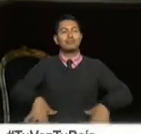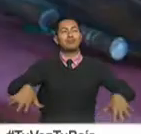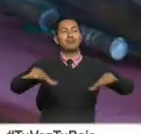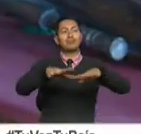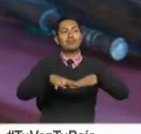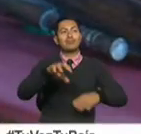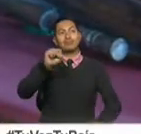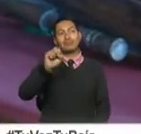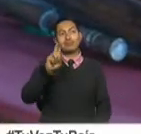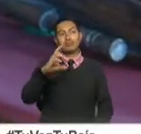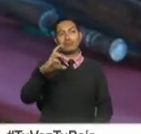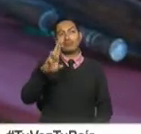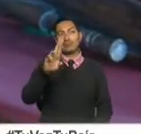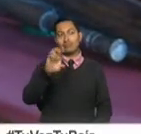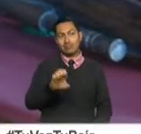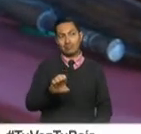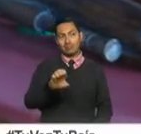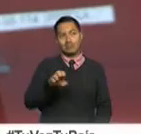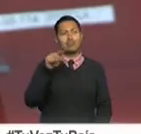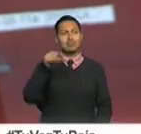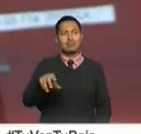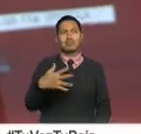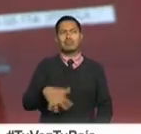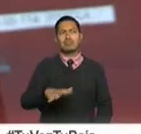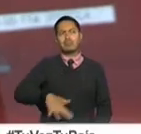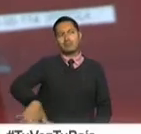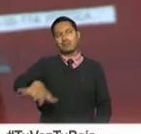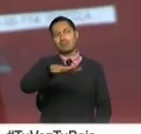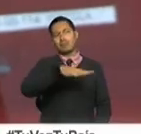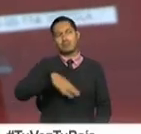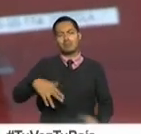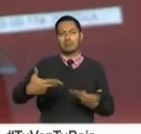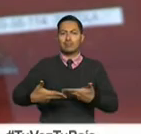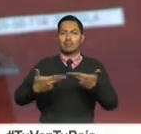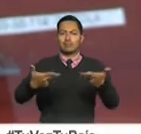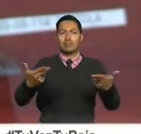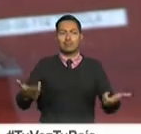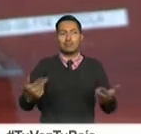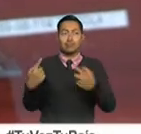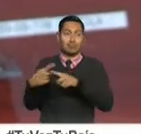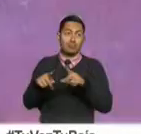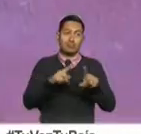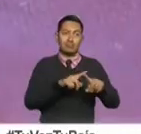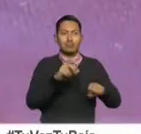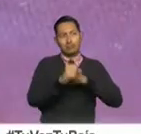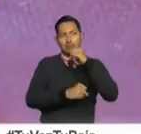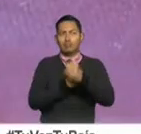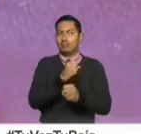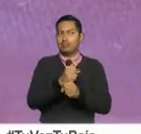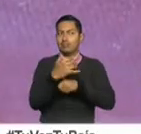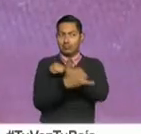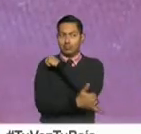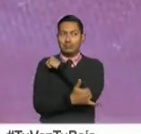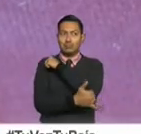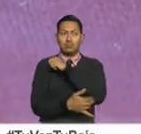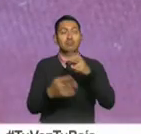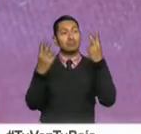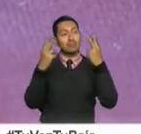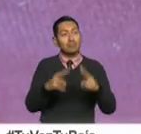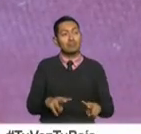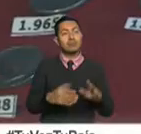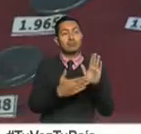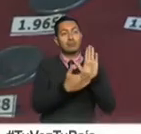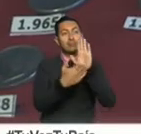Sucre, donde se alberga una interesante colección de armas de diferentes épocas y países del mundo, además de la muestra de